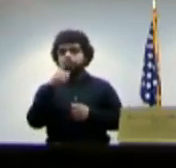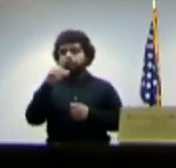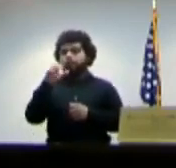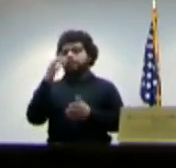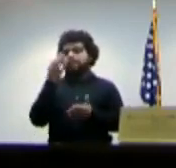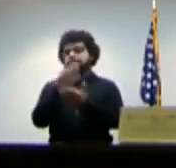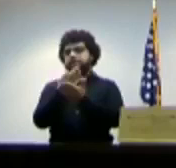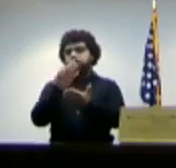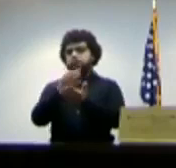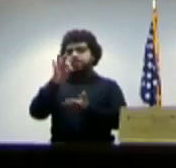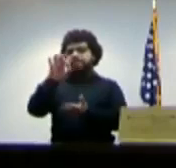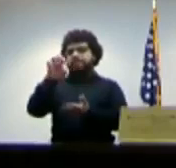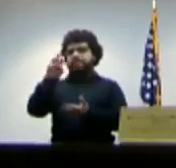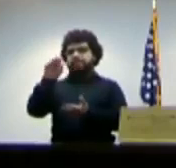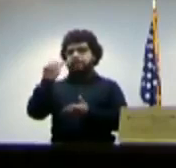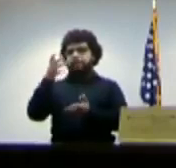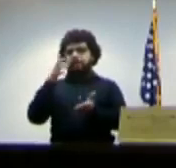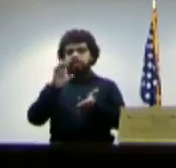asignados a las plantas